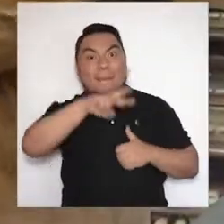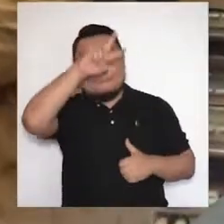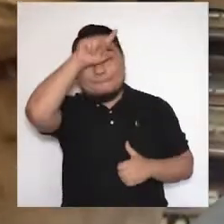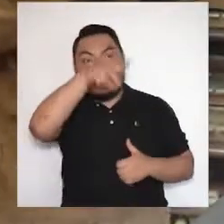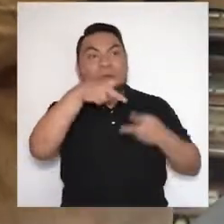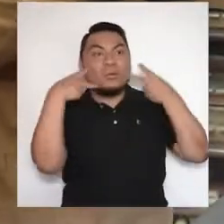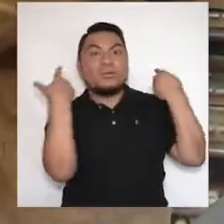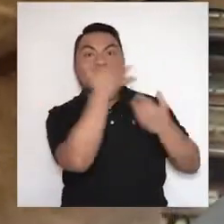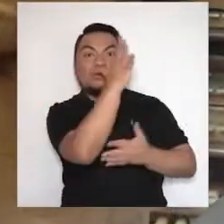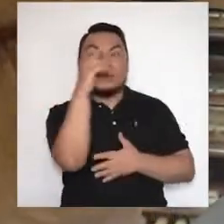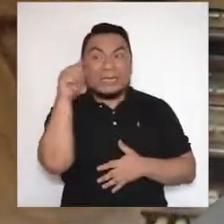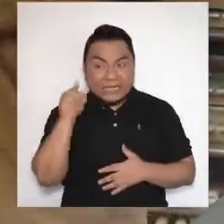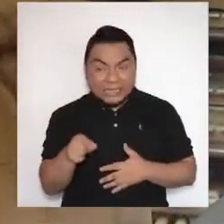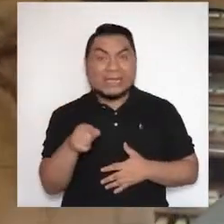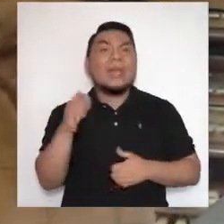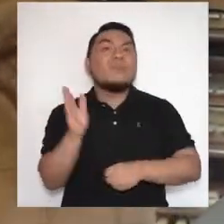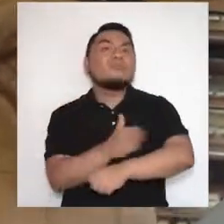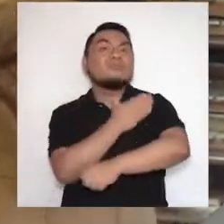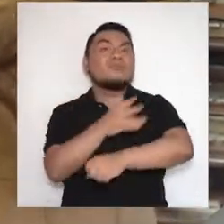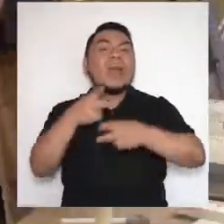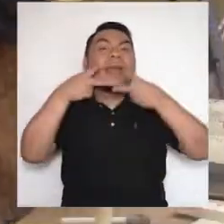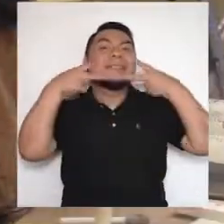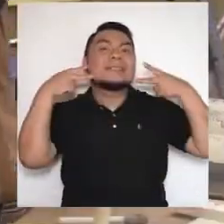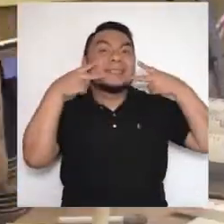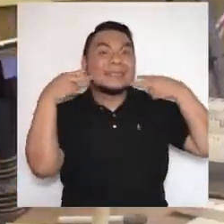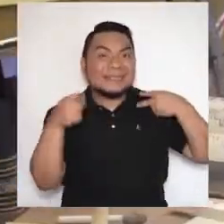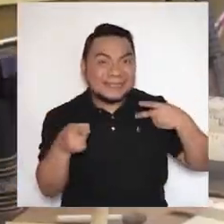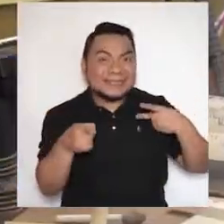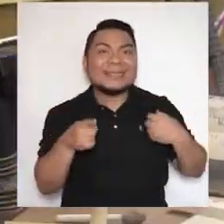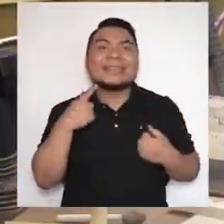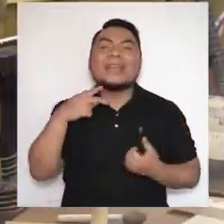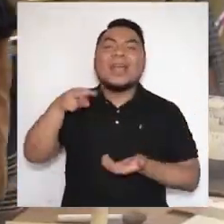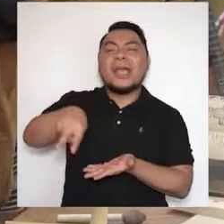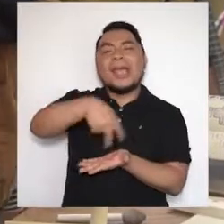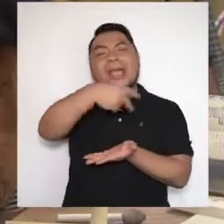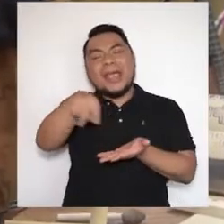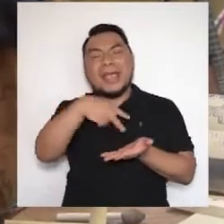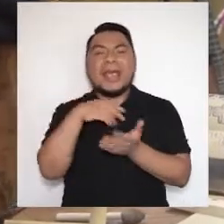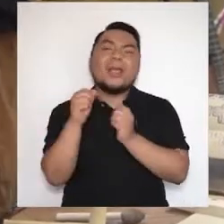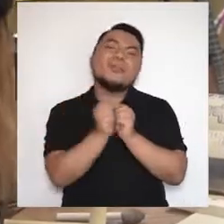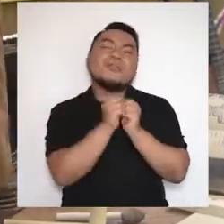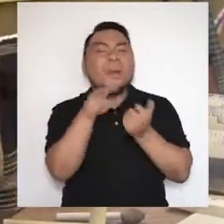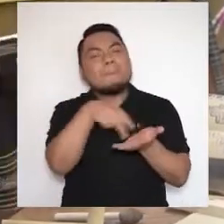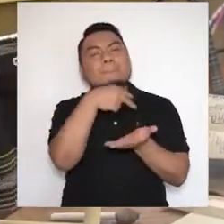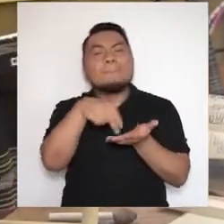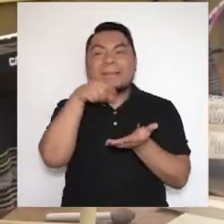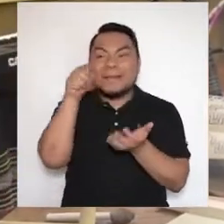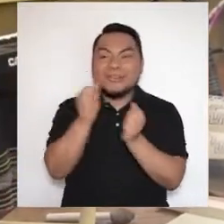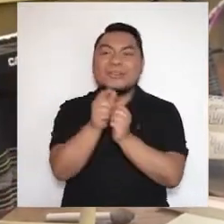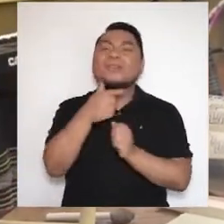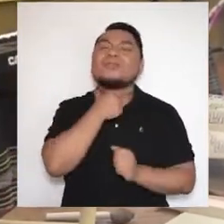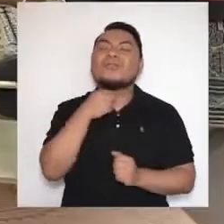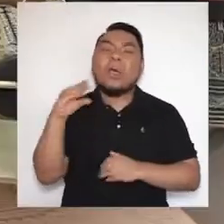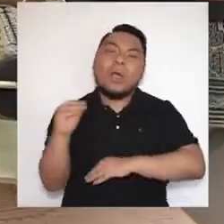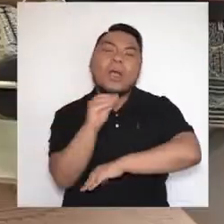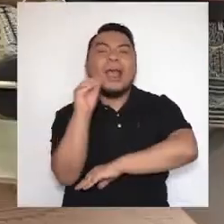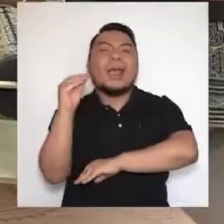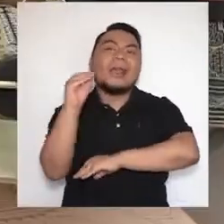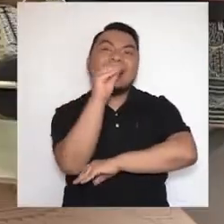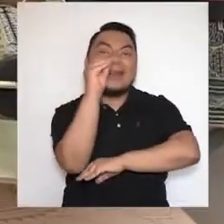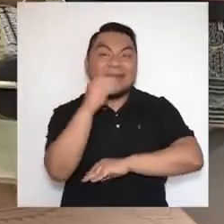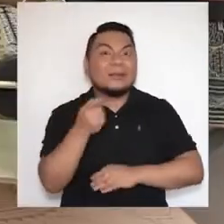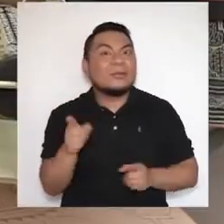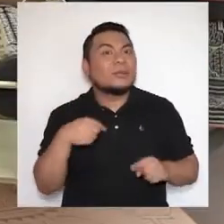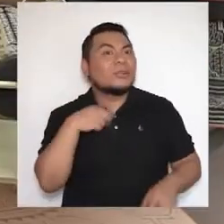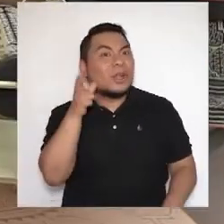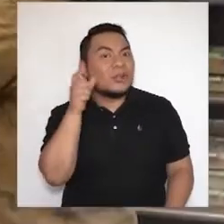ella descubrimos música de la selva, las danzas y bailamos su canción preferida que es Anaconda. Cuando yo la